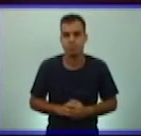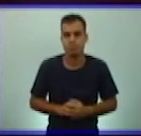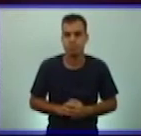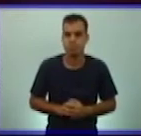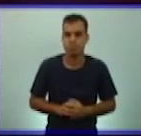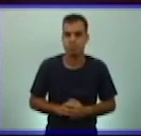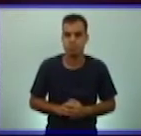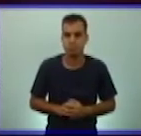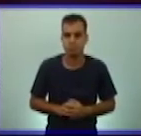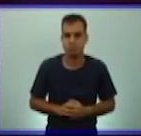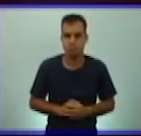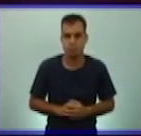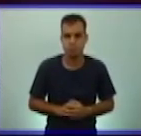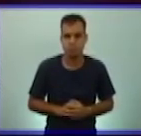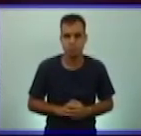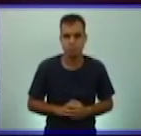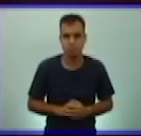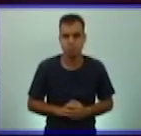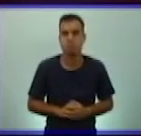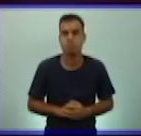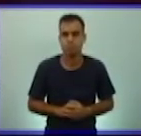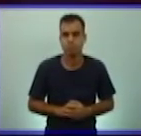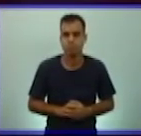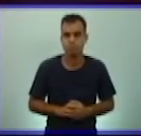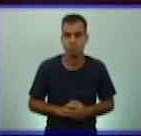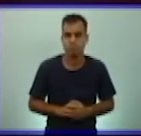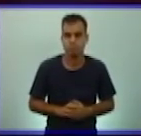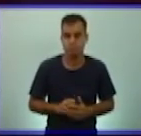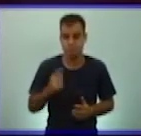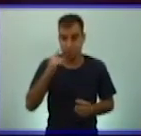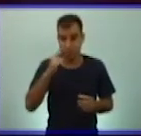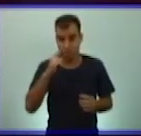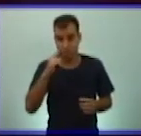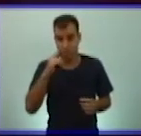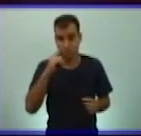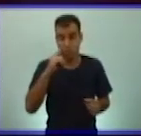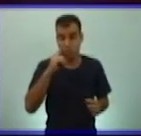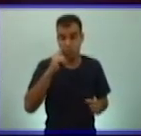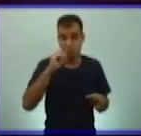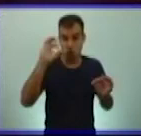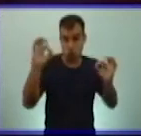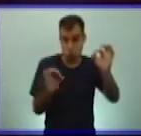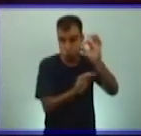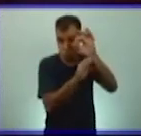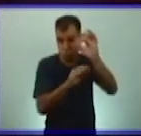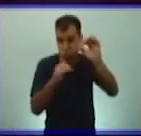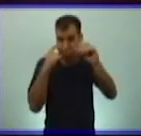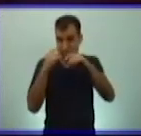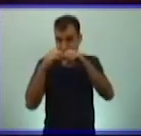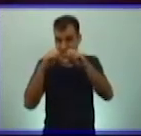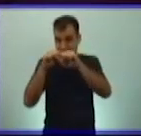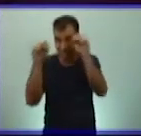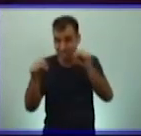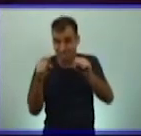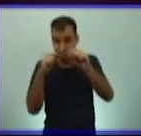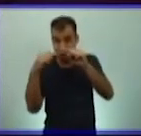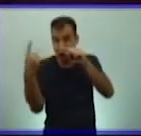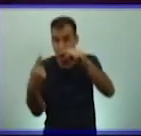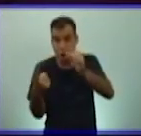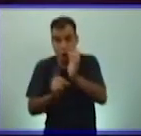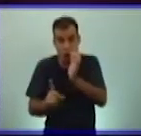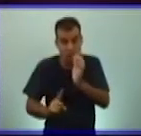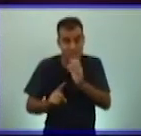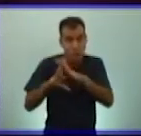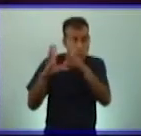una oscilación completa está variando de forma periódica el valor de la carga, el valor de la corriente